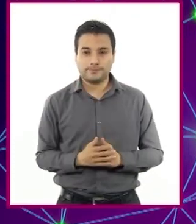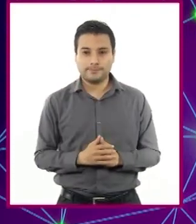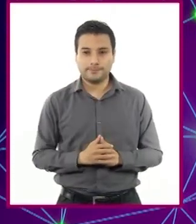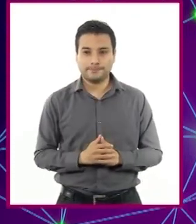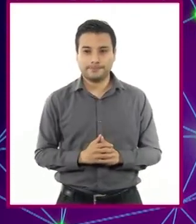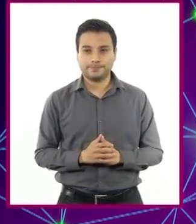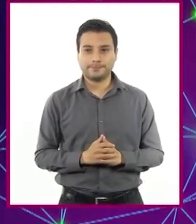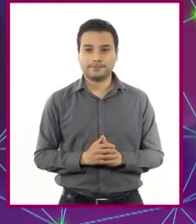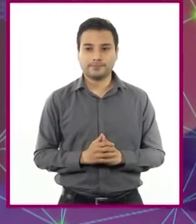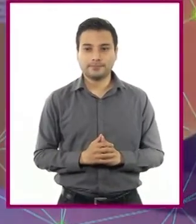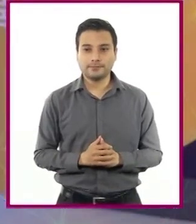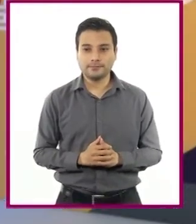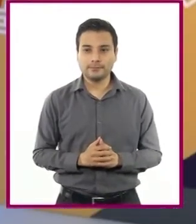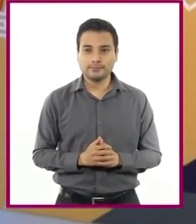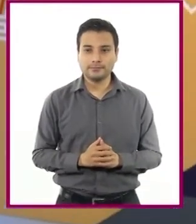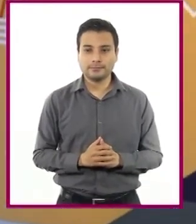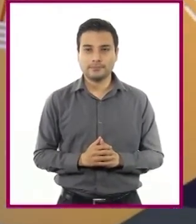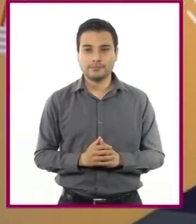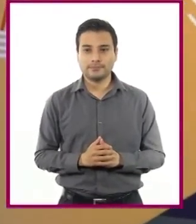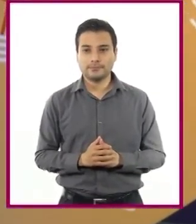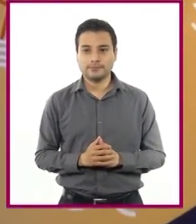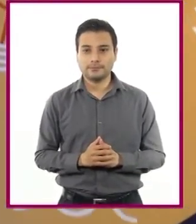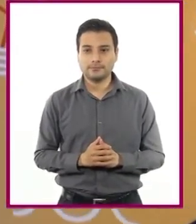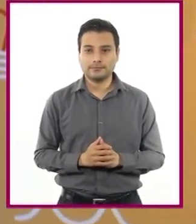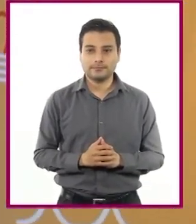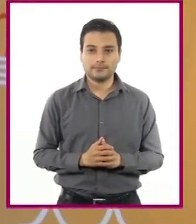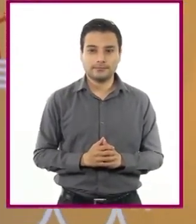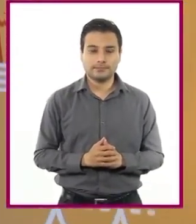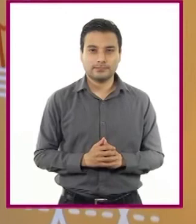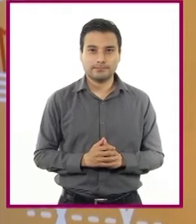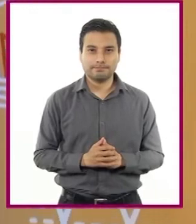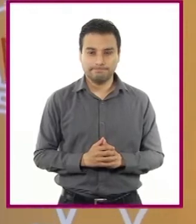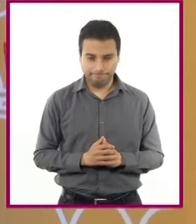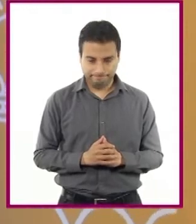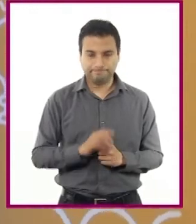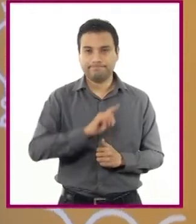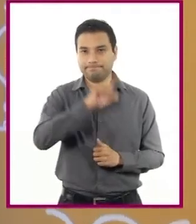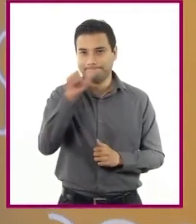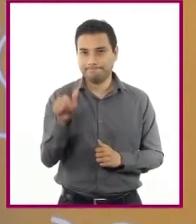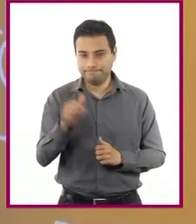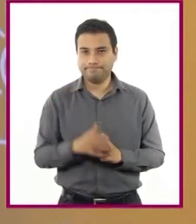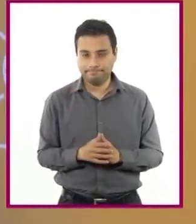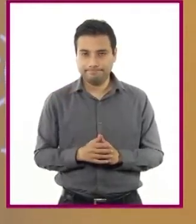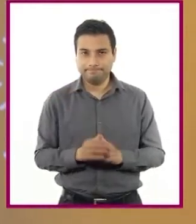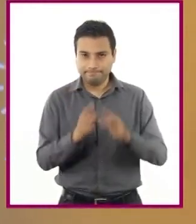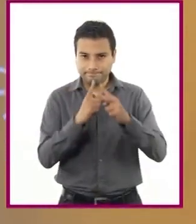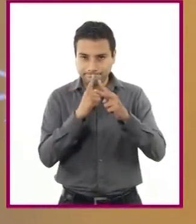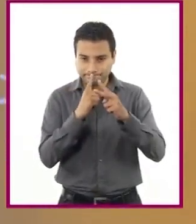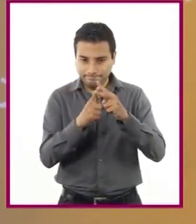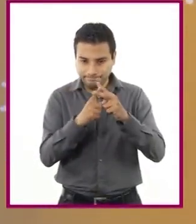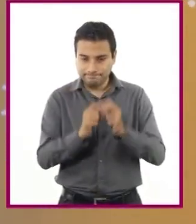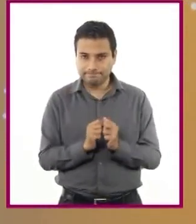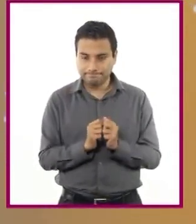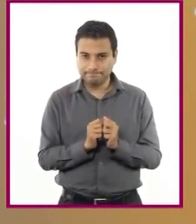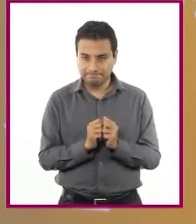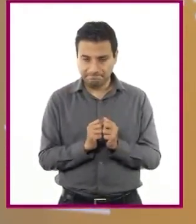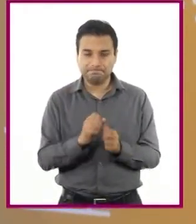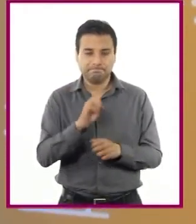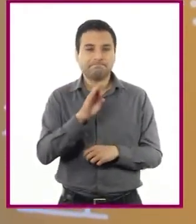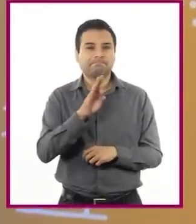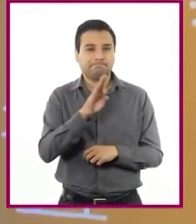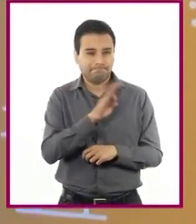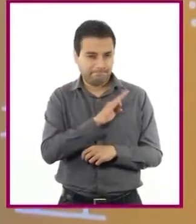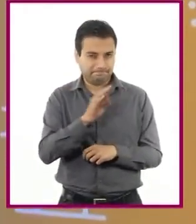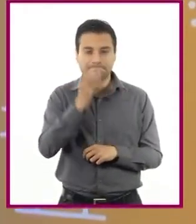Si despejamos la altura de la fórmula del volumen y sustituimos los valores conocidos, es posible determinar